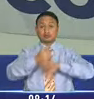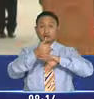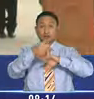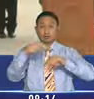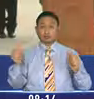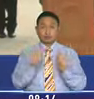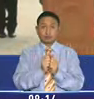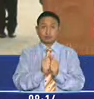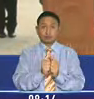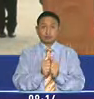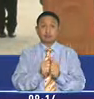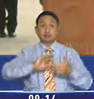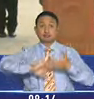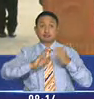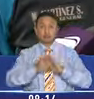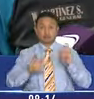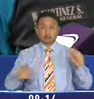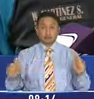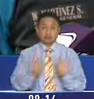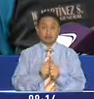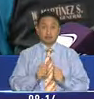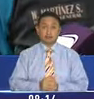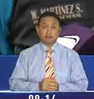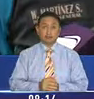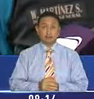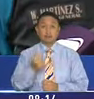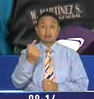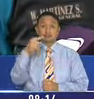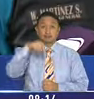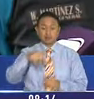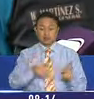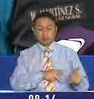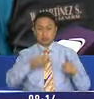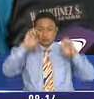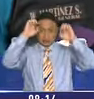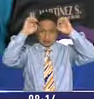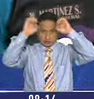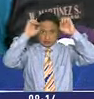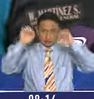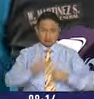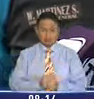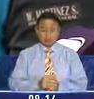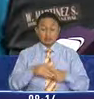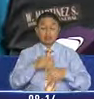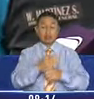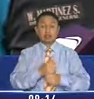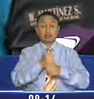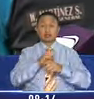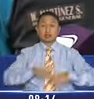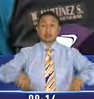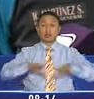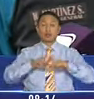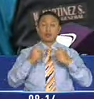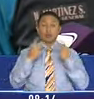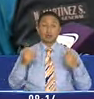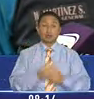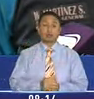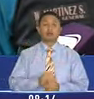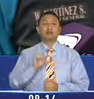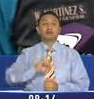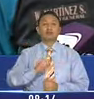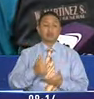nacional, local y la propia gente. Tiene que entenderse que es un plan estratégico de lo que estamos hablando. Hay una recuperación del espacio público, pero también son